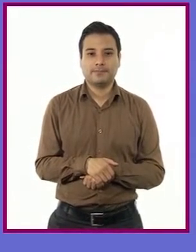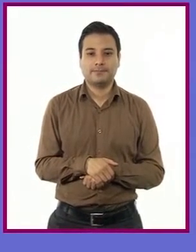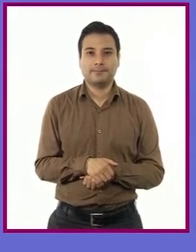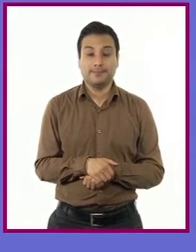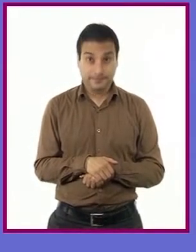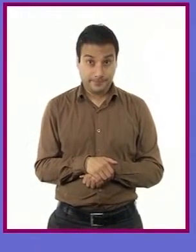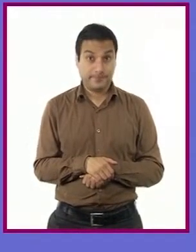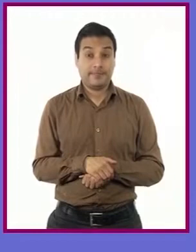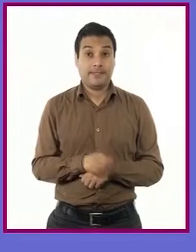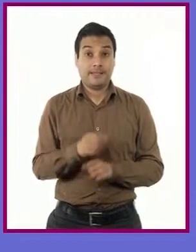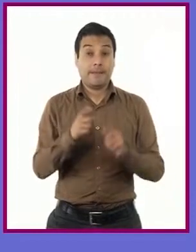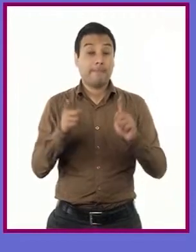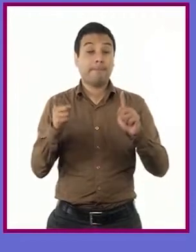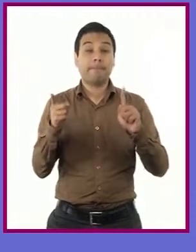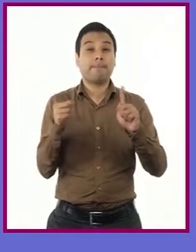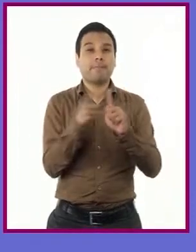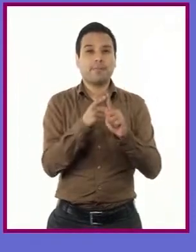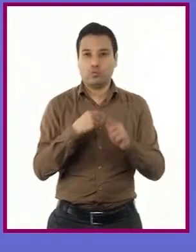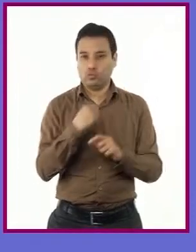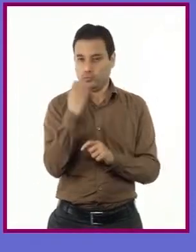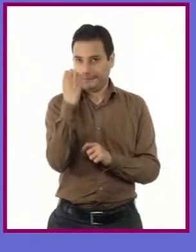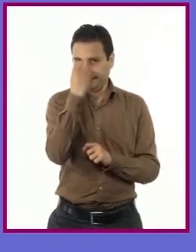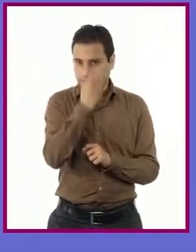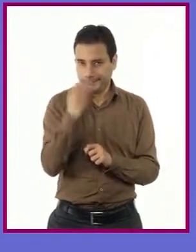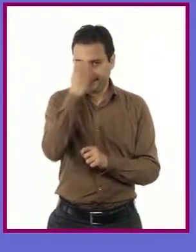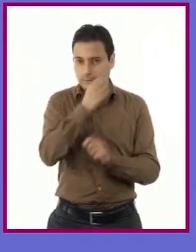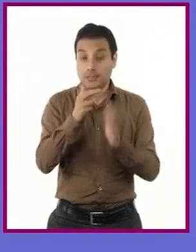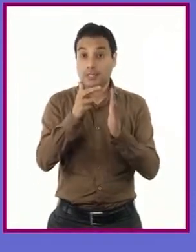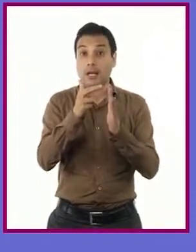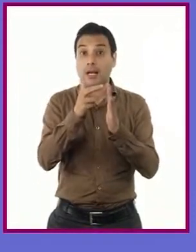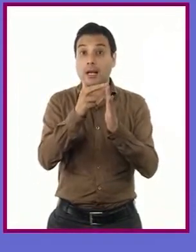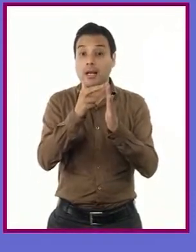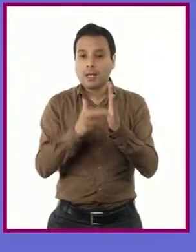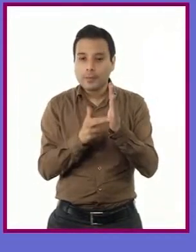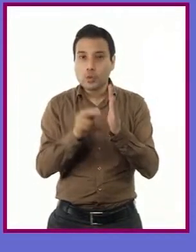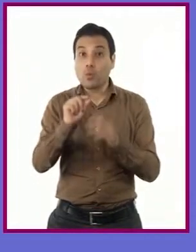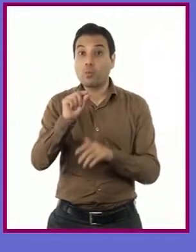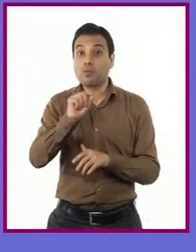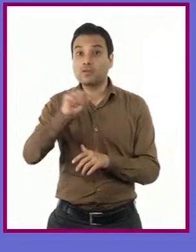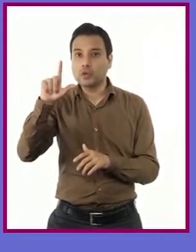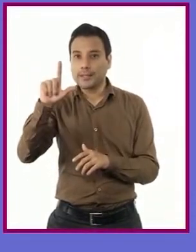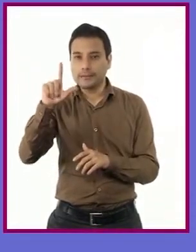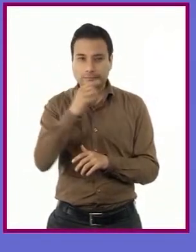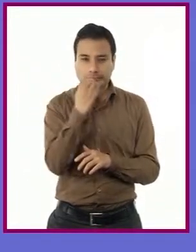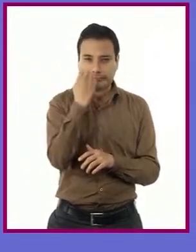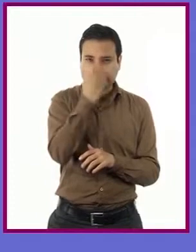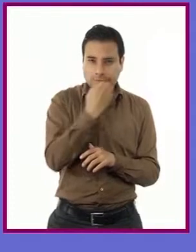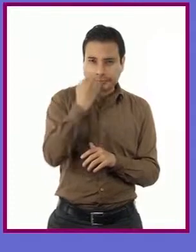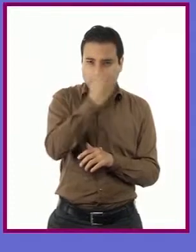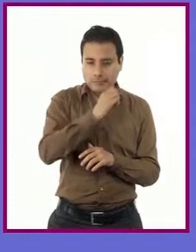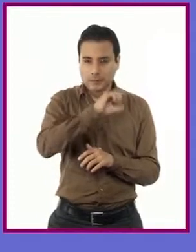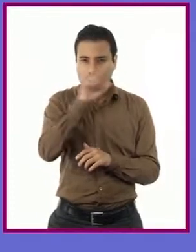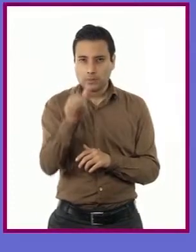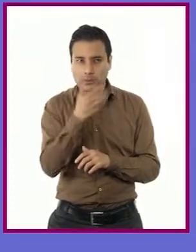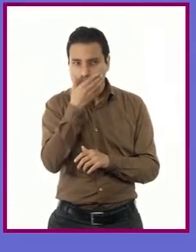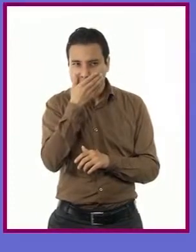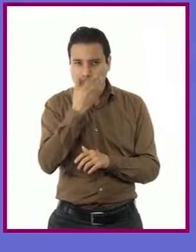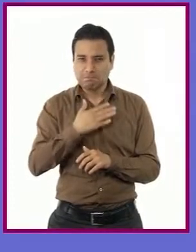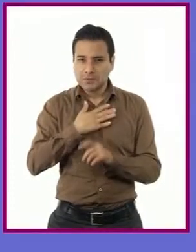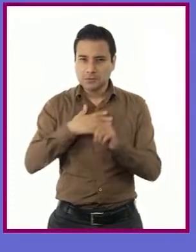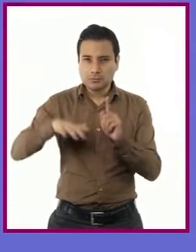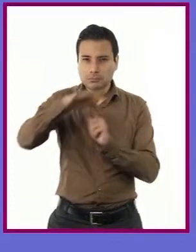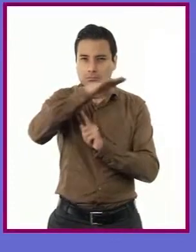Primero vamos a analizar el reglamento profesional y de ahí vamos a tomar las reglas que se adapten al espacio y